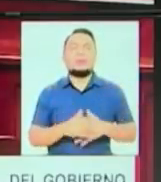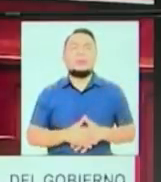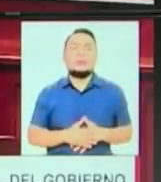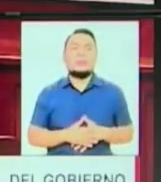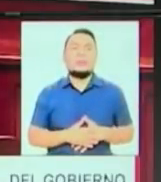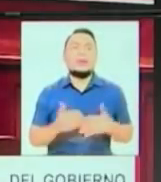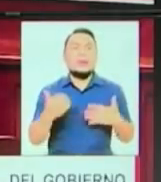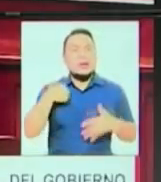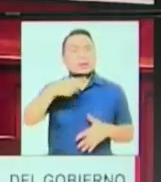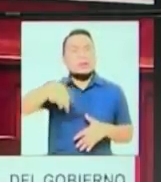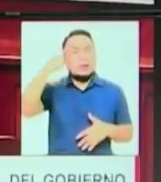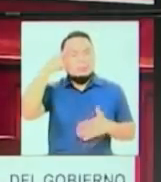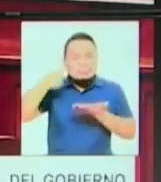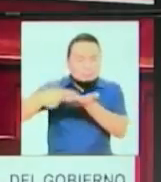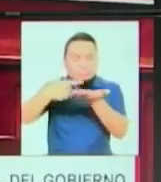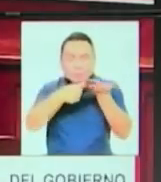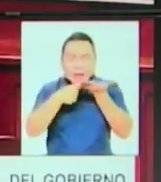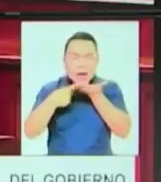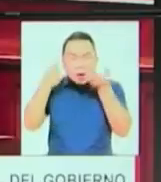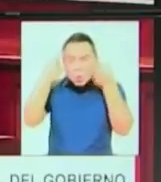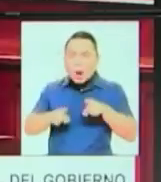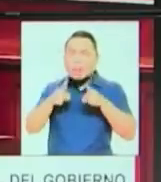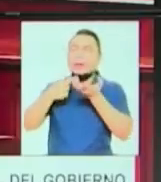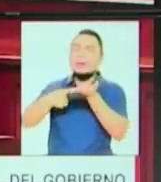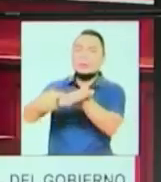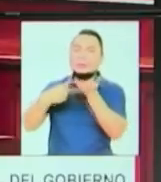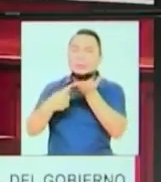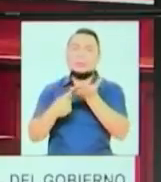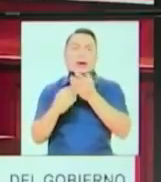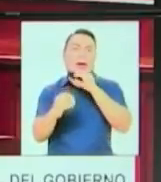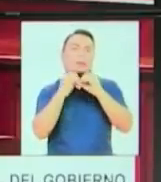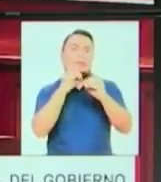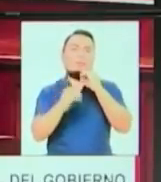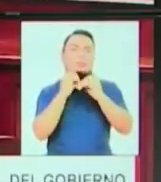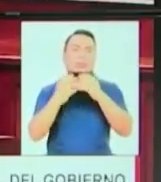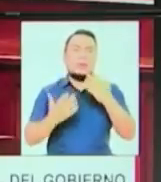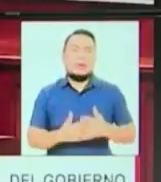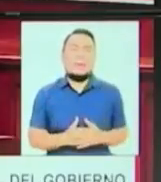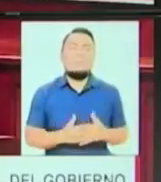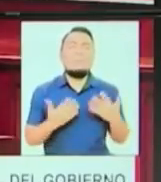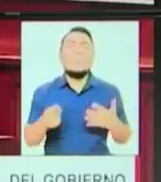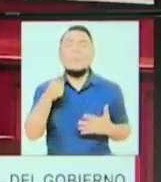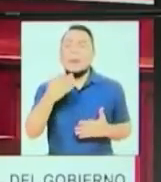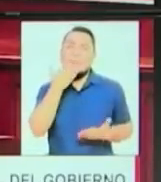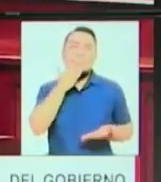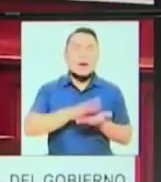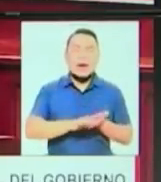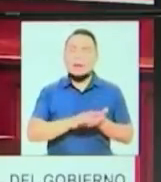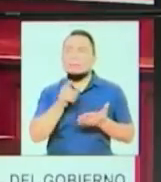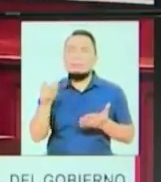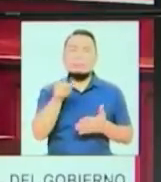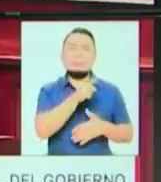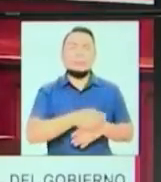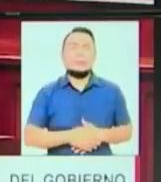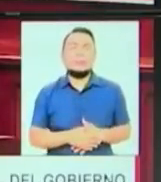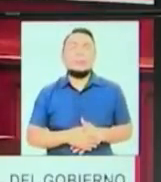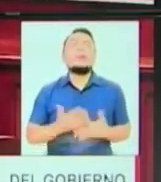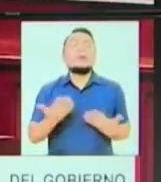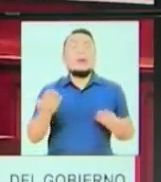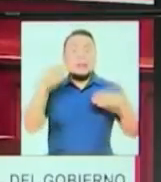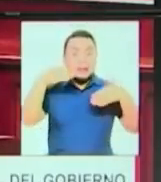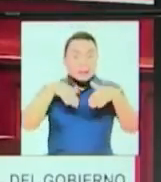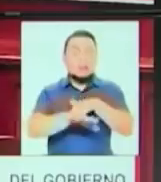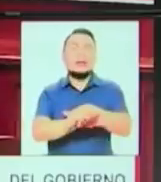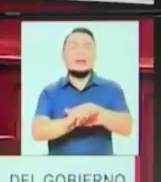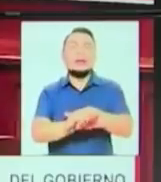que es puro cumbre, montes, nevados, ríos, quebradas en mi Perú, que, por dar un ejemplo, Chiclayo. ¿Ya?